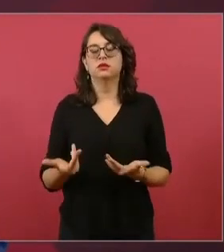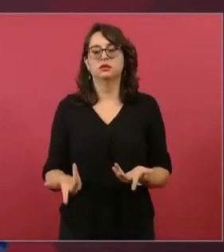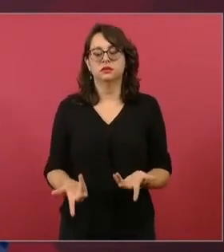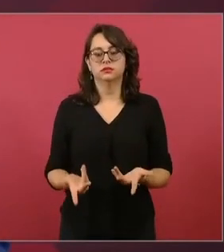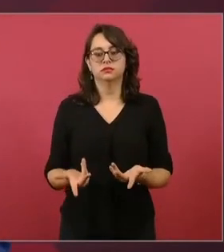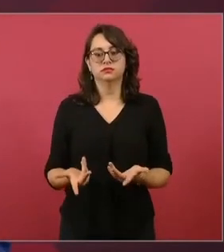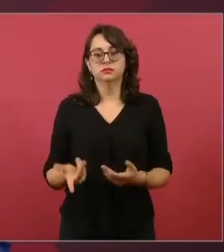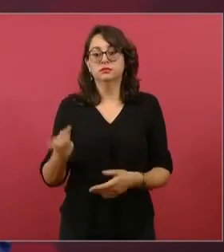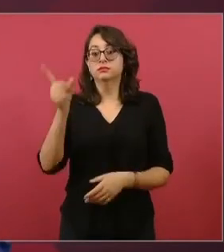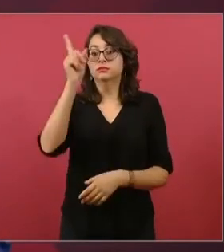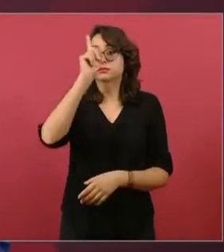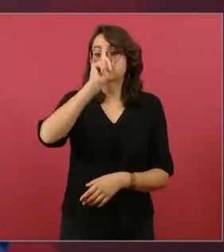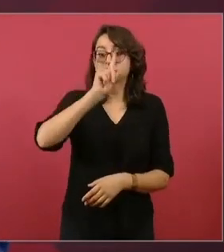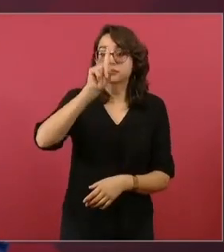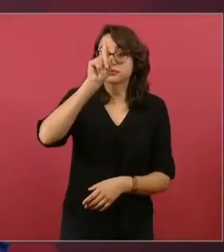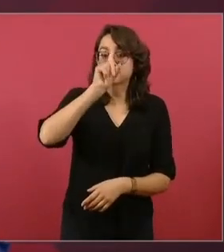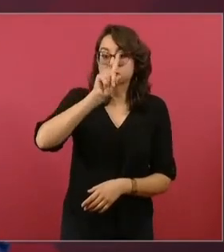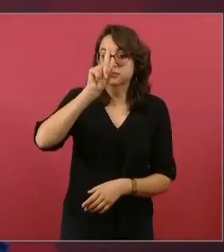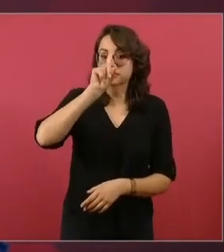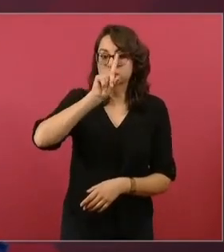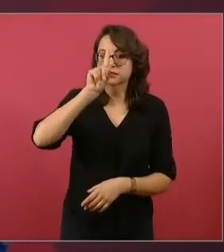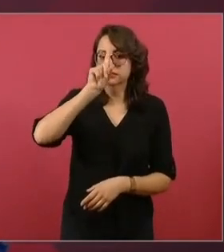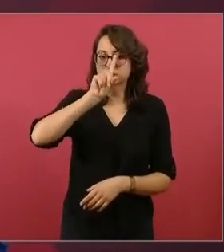Y una recomendación también